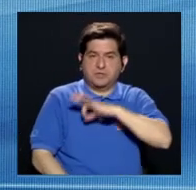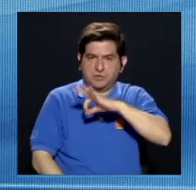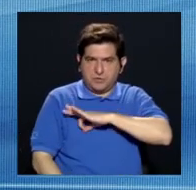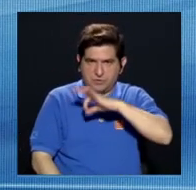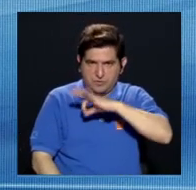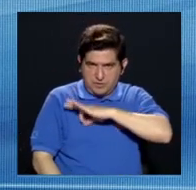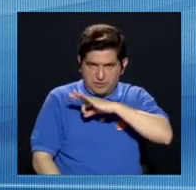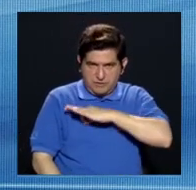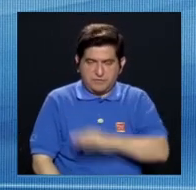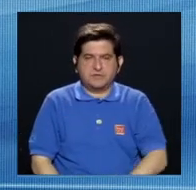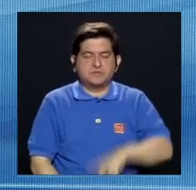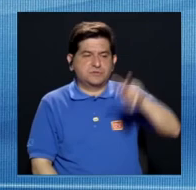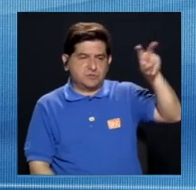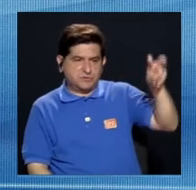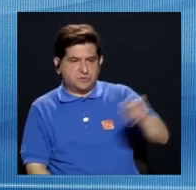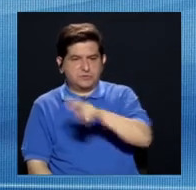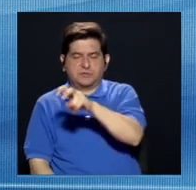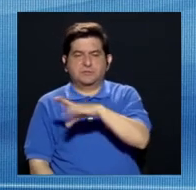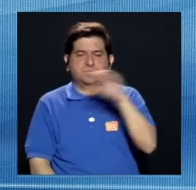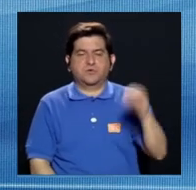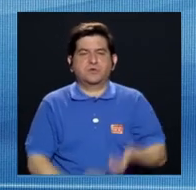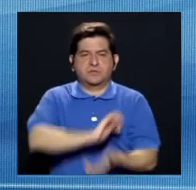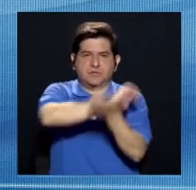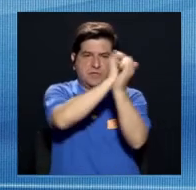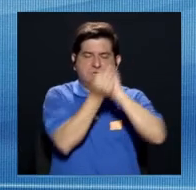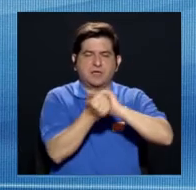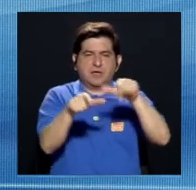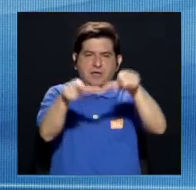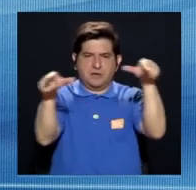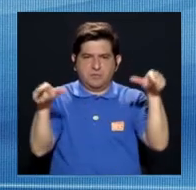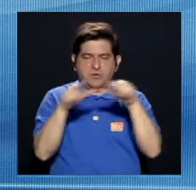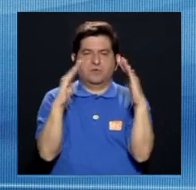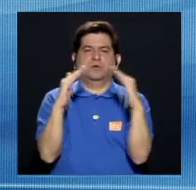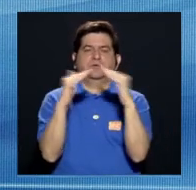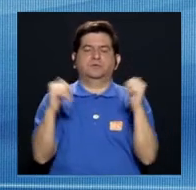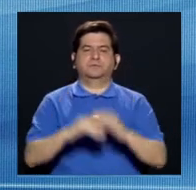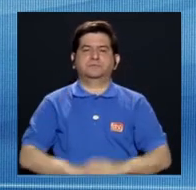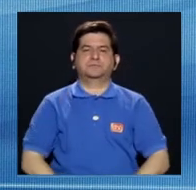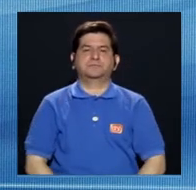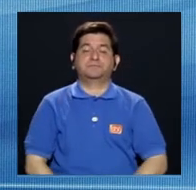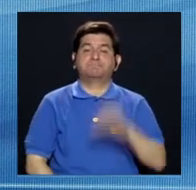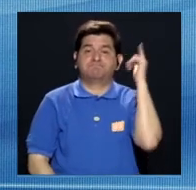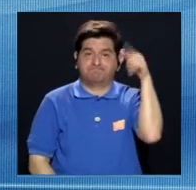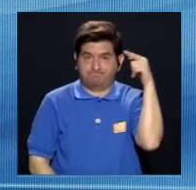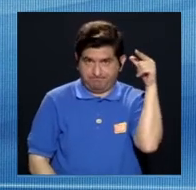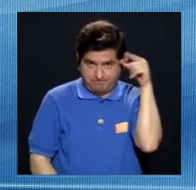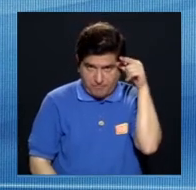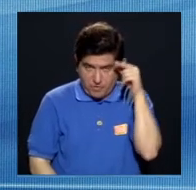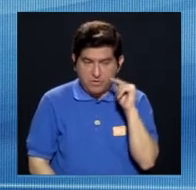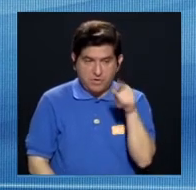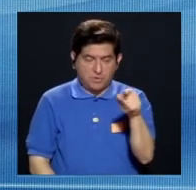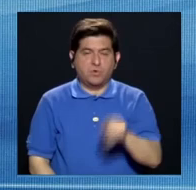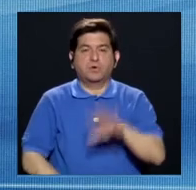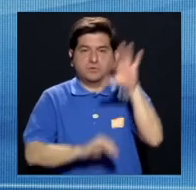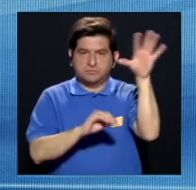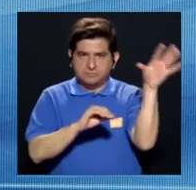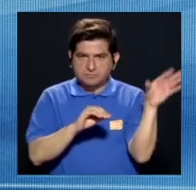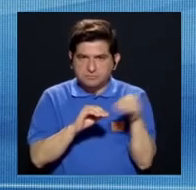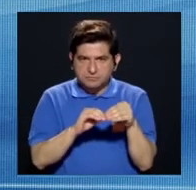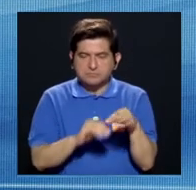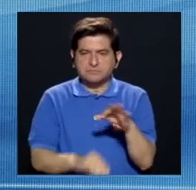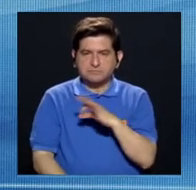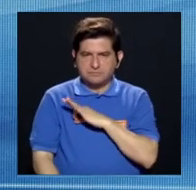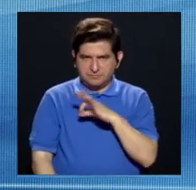beneficios de transporte y reubicación geográfica. Por supuesto, a esto se suma